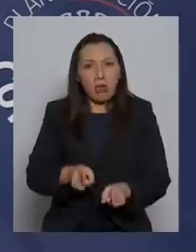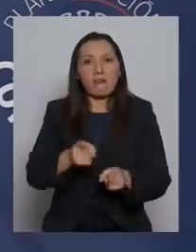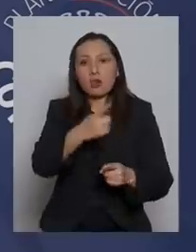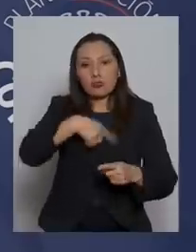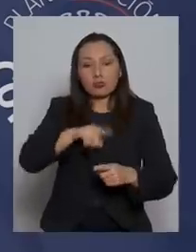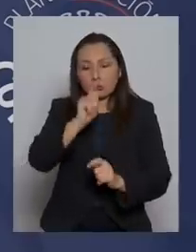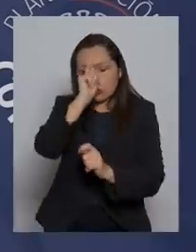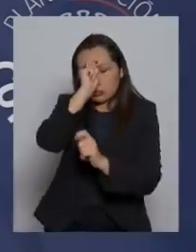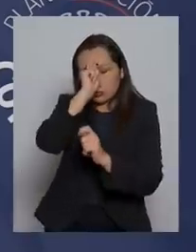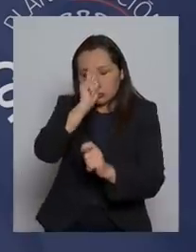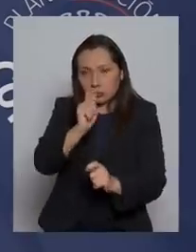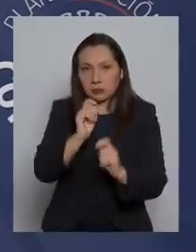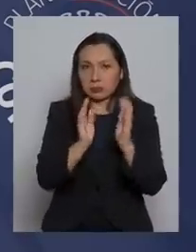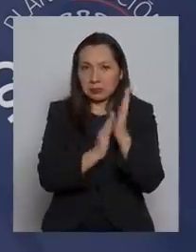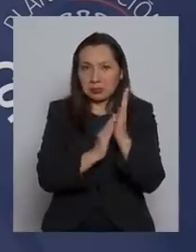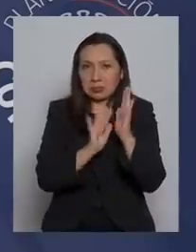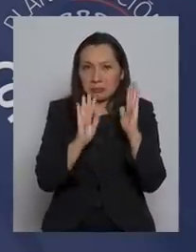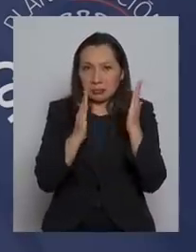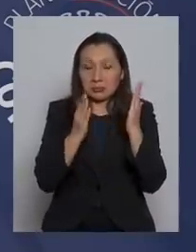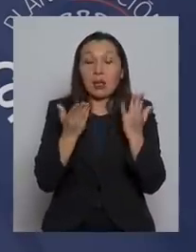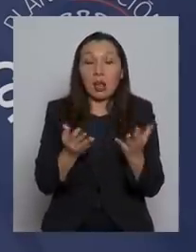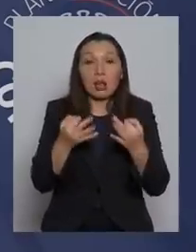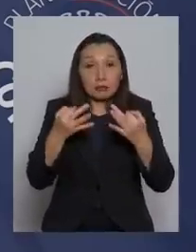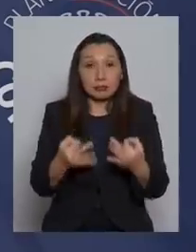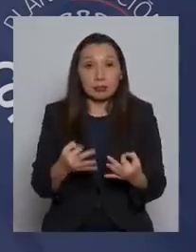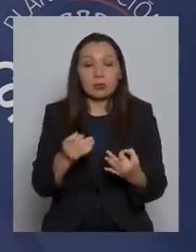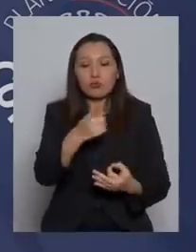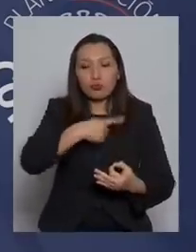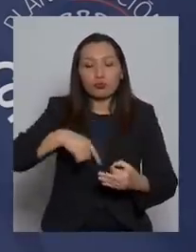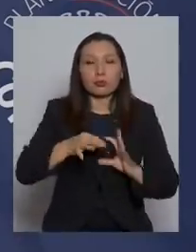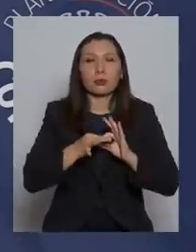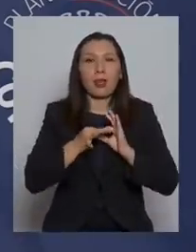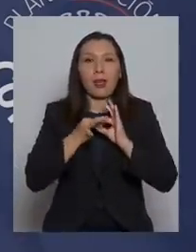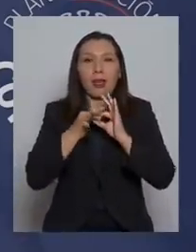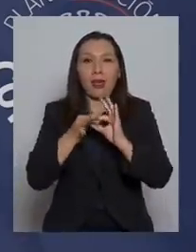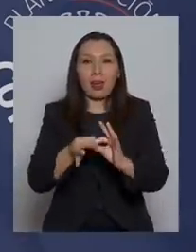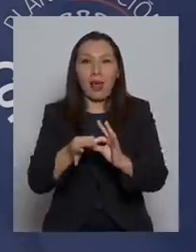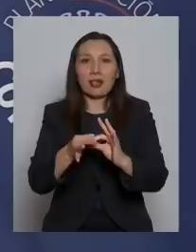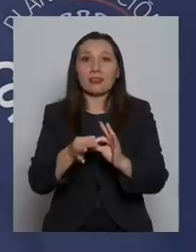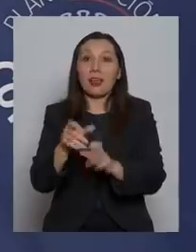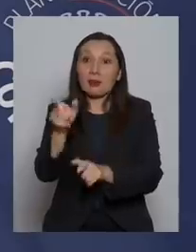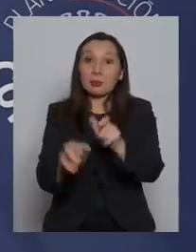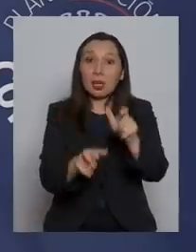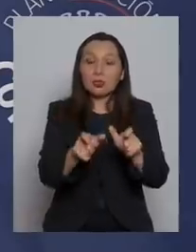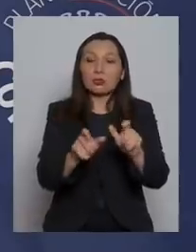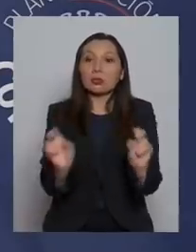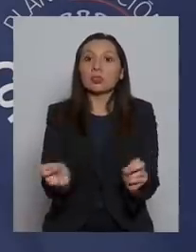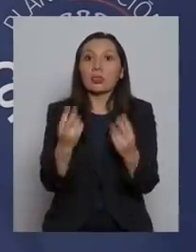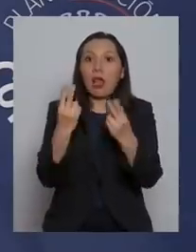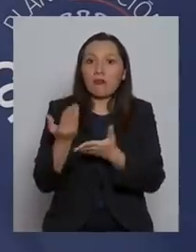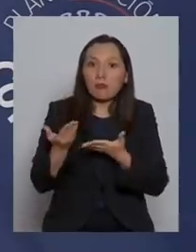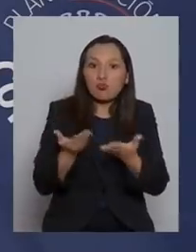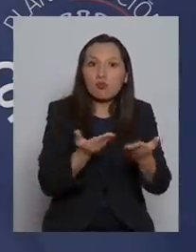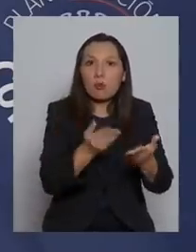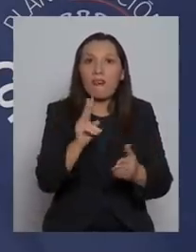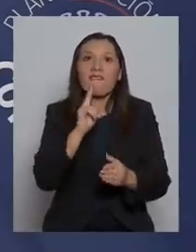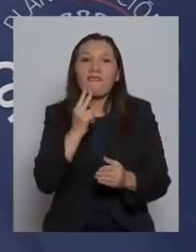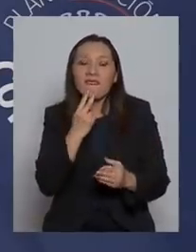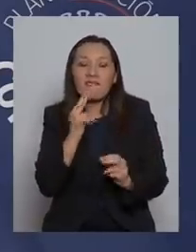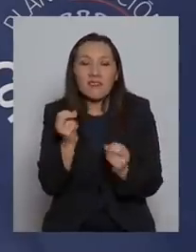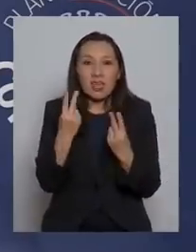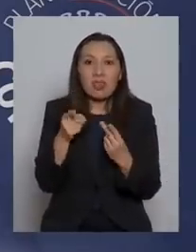nuestro reconocimiento y desde luego nuestro agradecimiento. Ellos están salvando vidas,